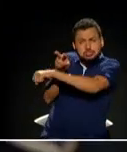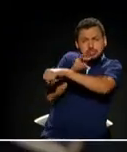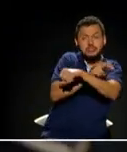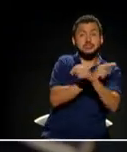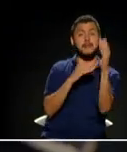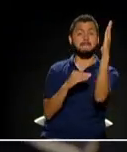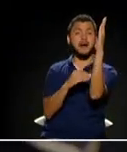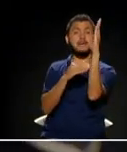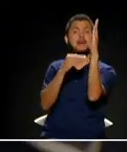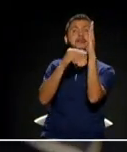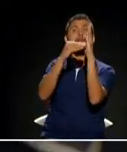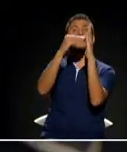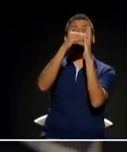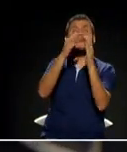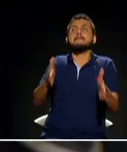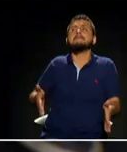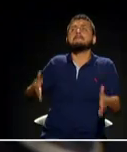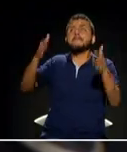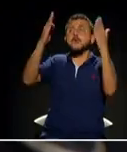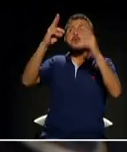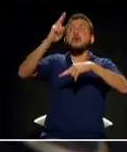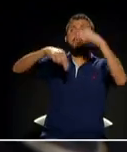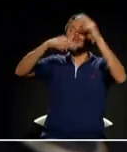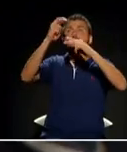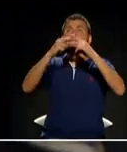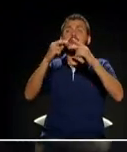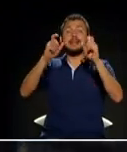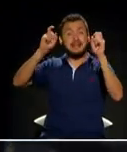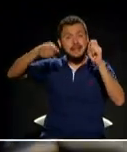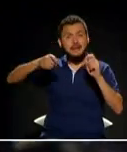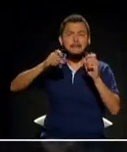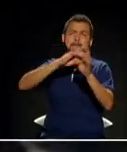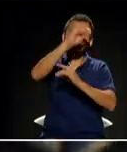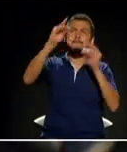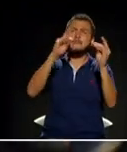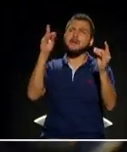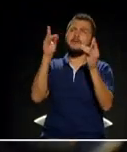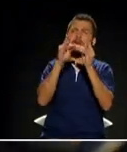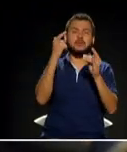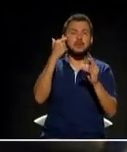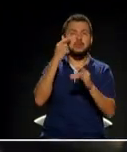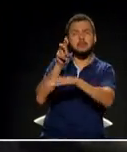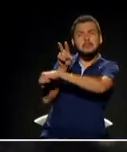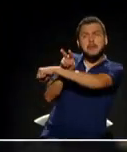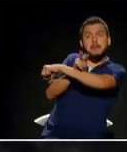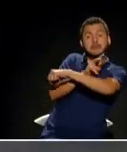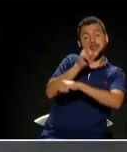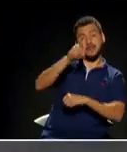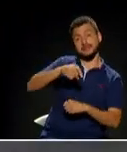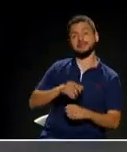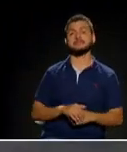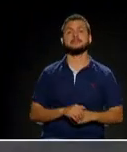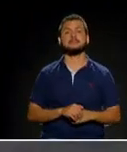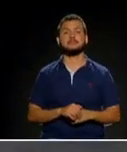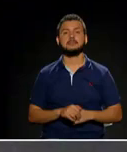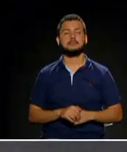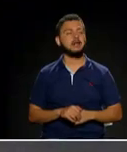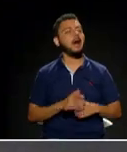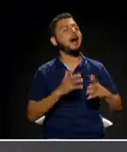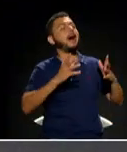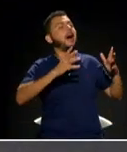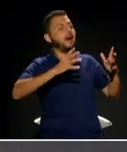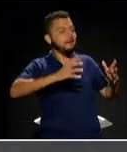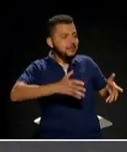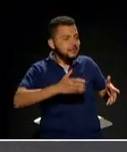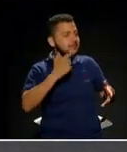para ejercer ese control permanente en las curadurías que ha faltado a mi modo de ver o sea lo que ha faltado entonces es personal